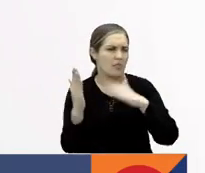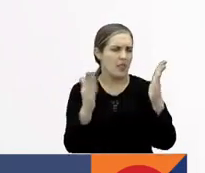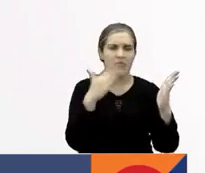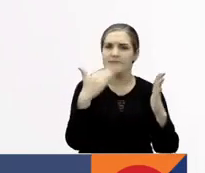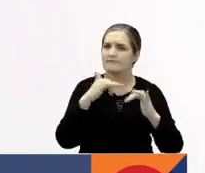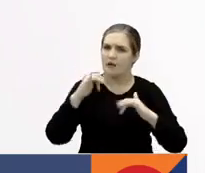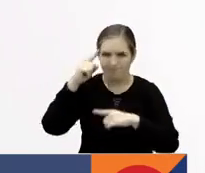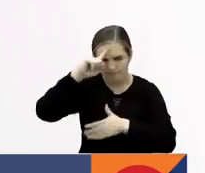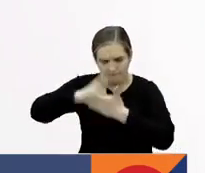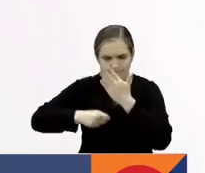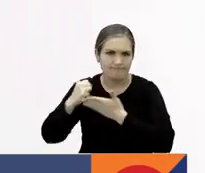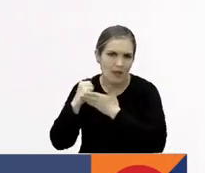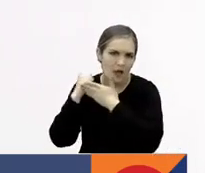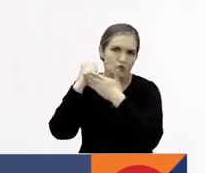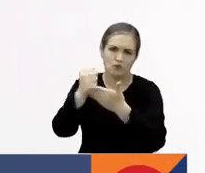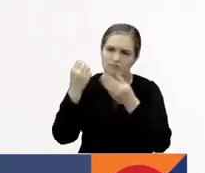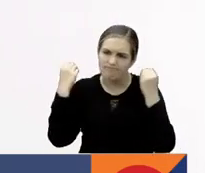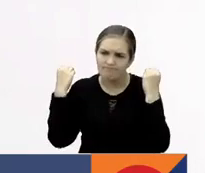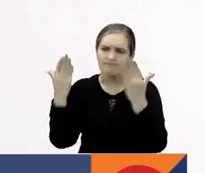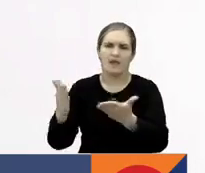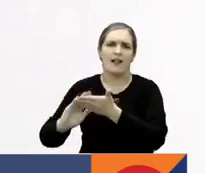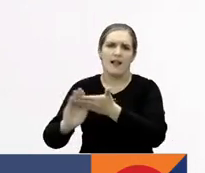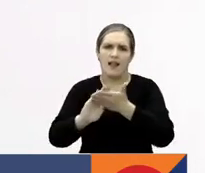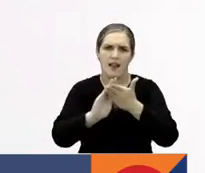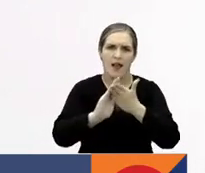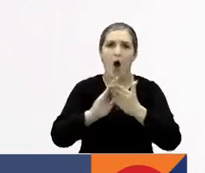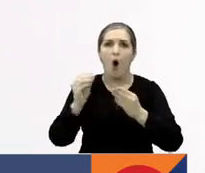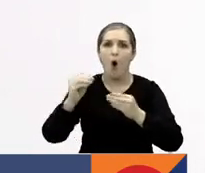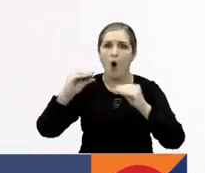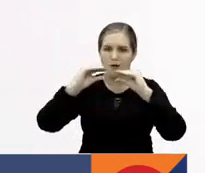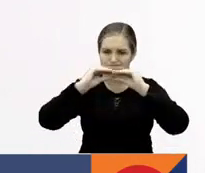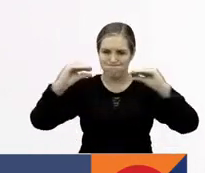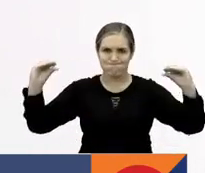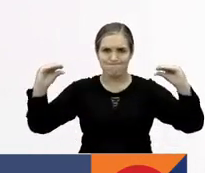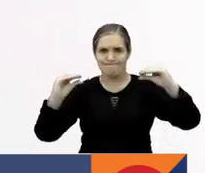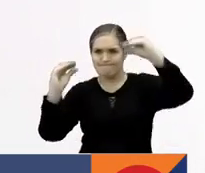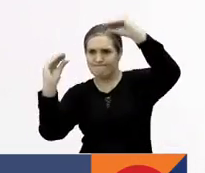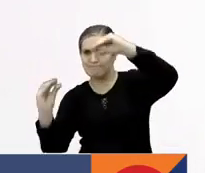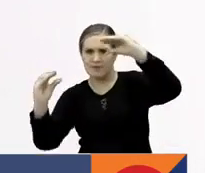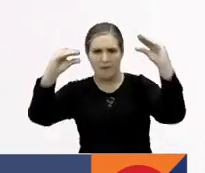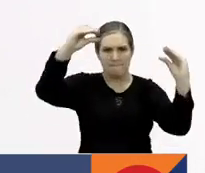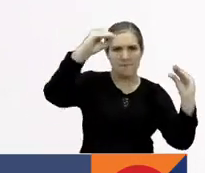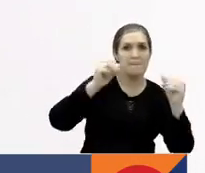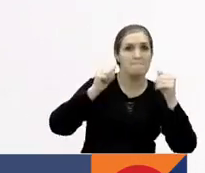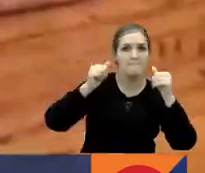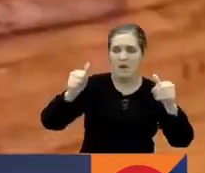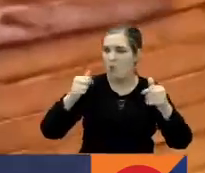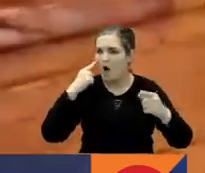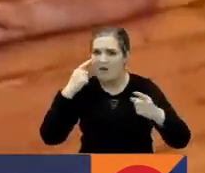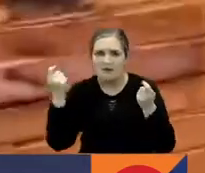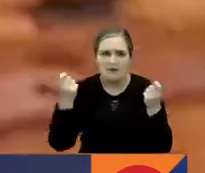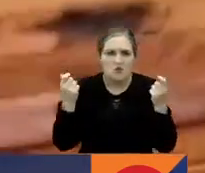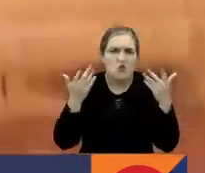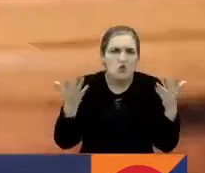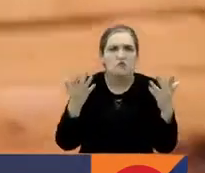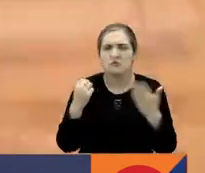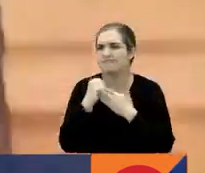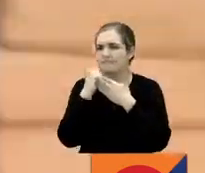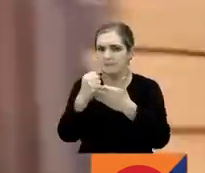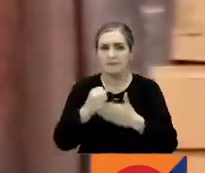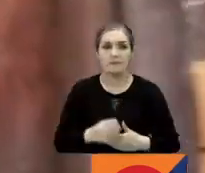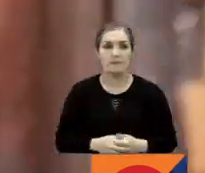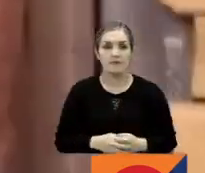todas las fibracemento, todas las tejas de fibracemento, para que ellos mismos puedan mitigar el riesgo. El fenómeno